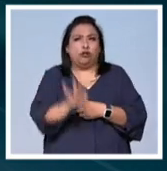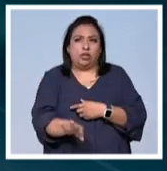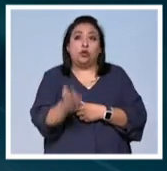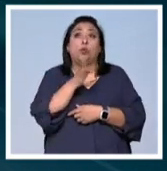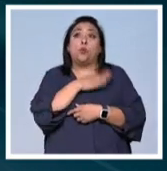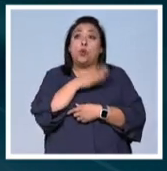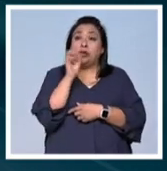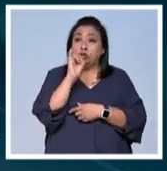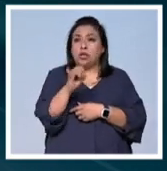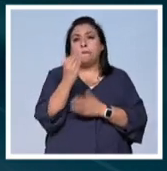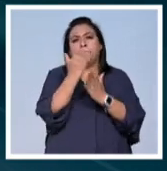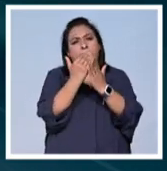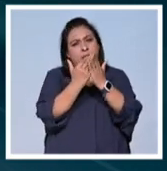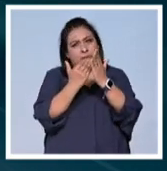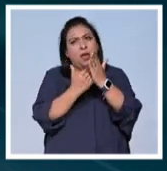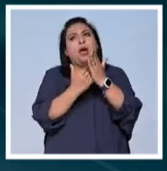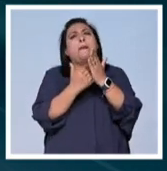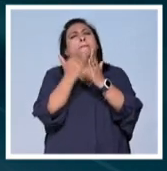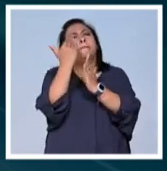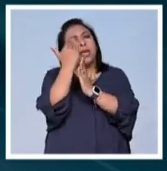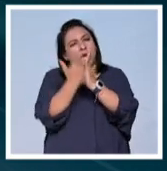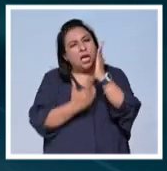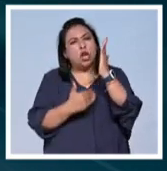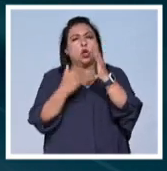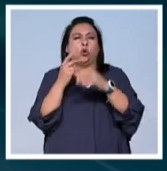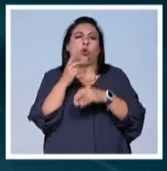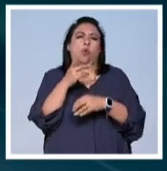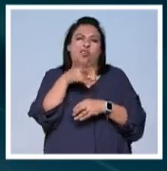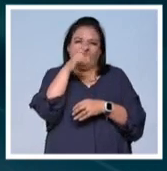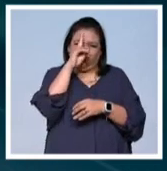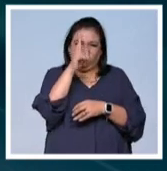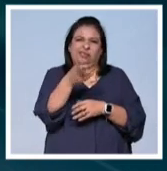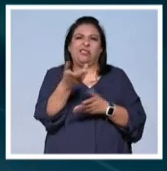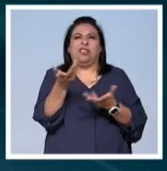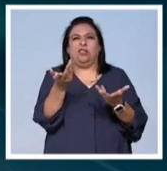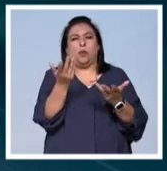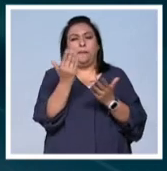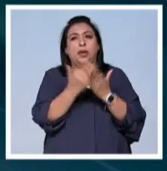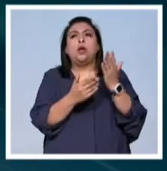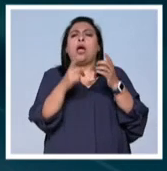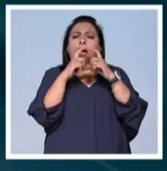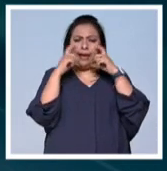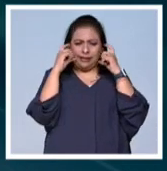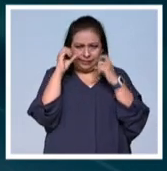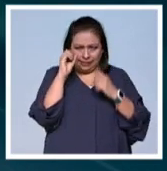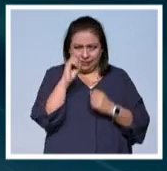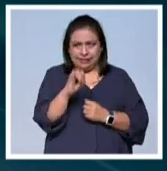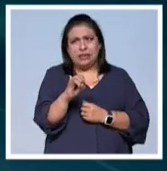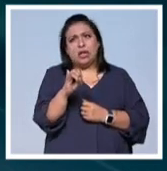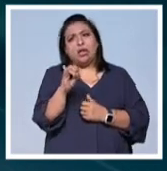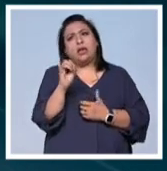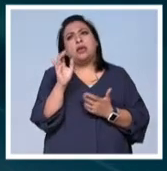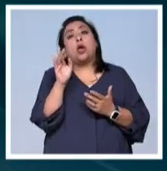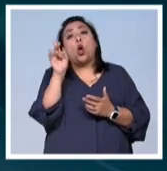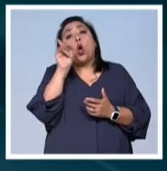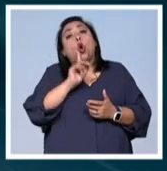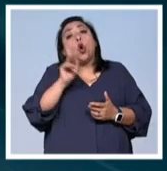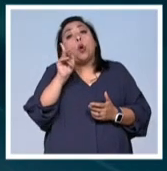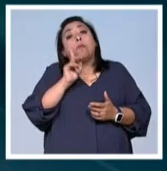también los protocolos covid han disminuido Entonces tenemos el el uso de cubrebocas como